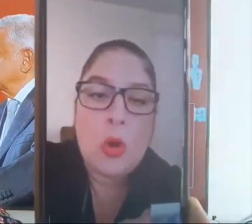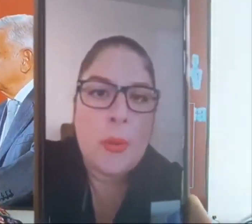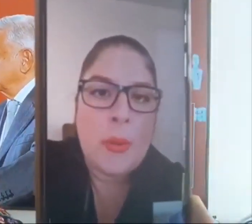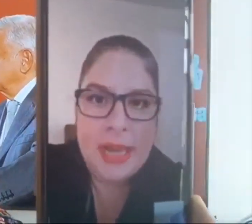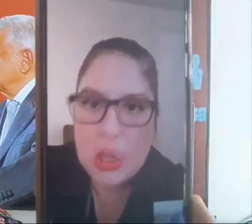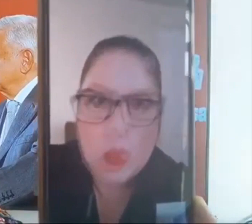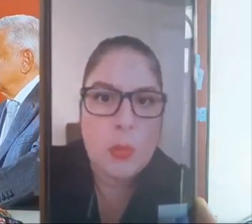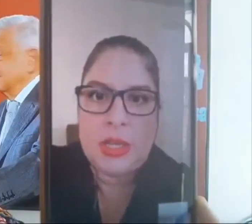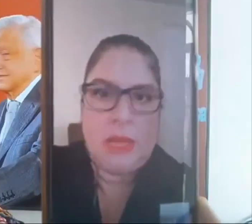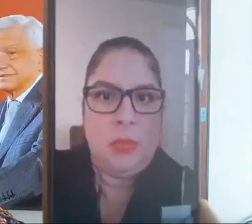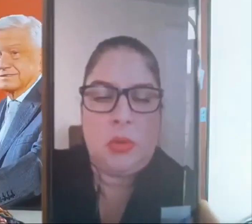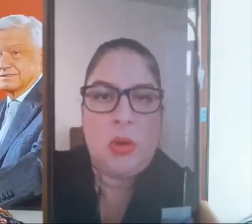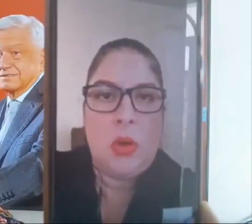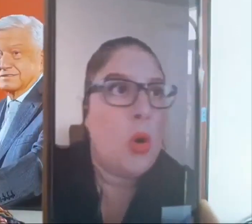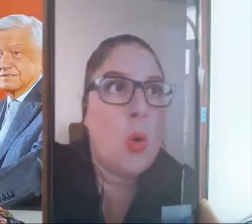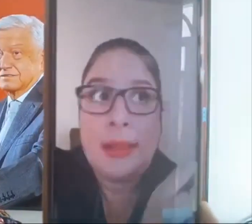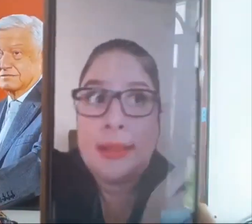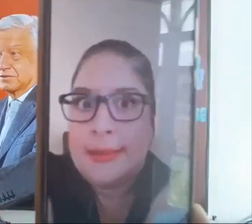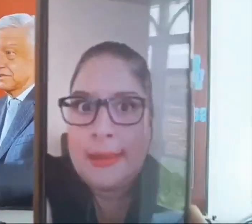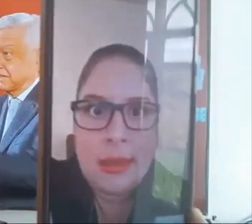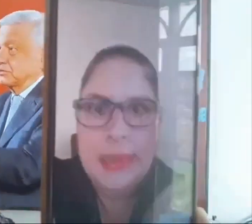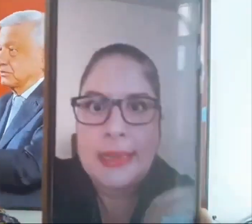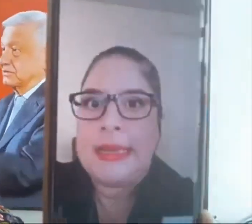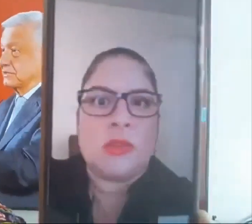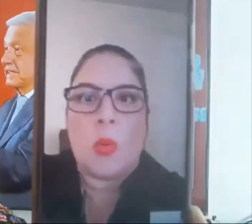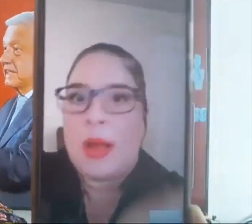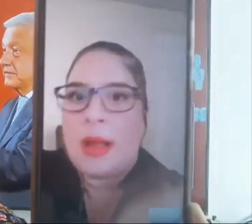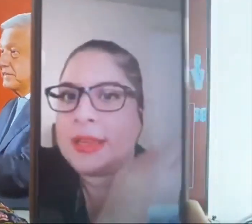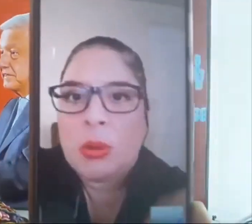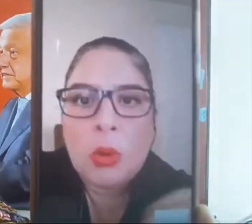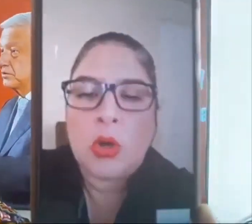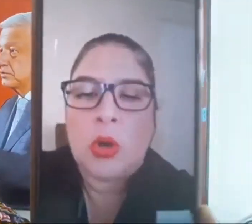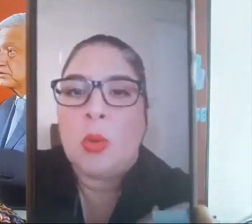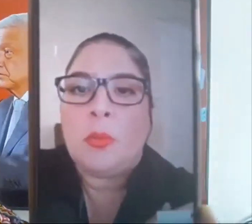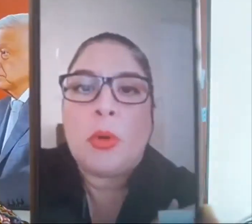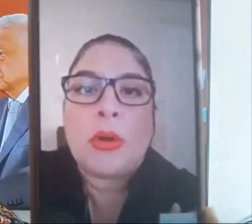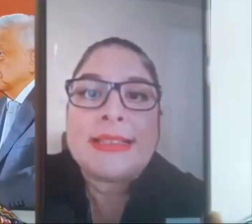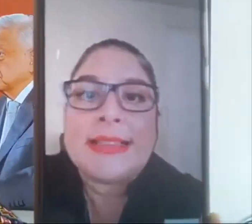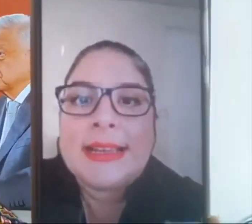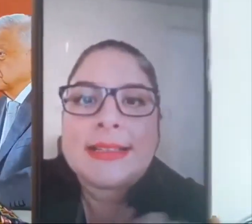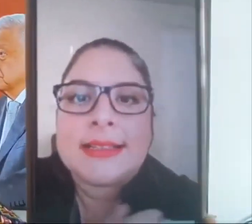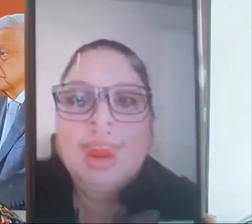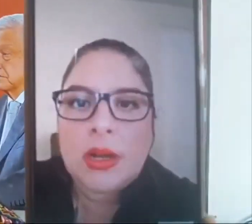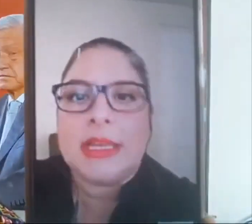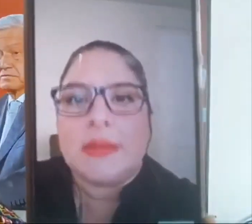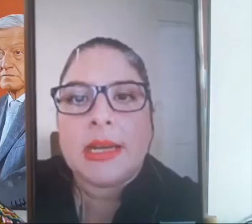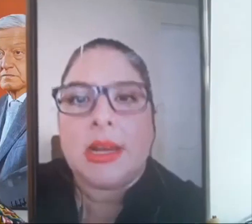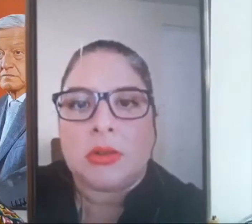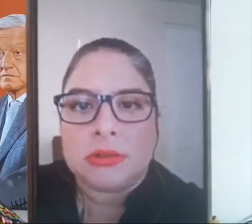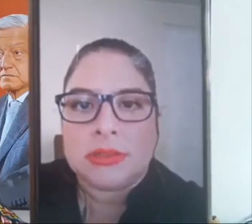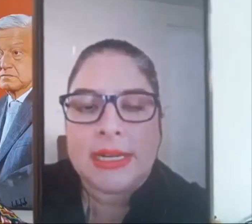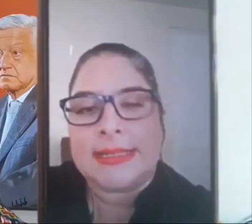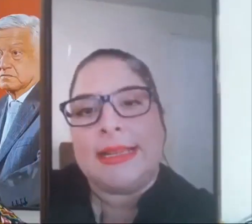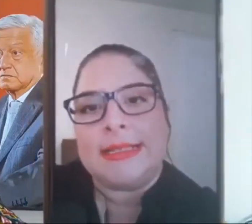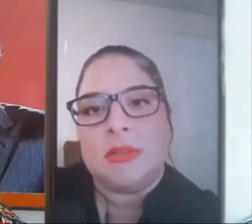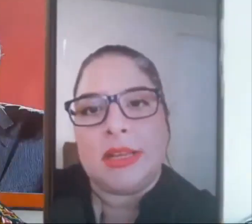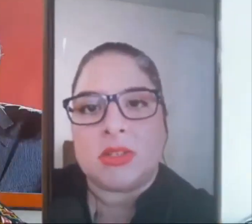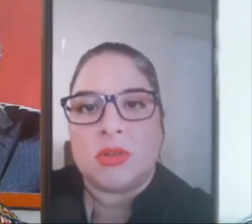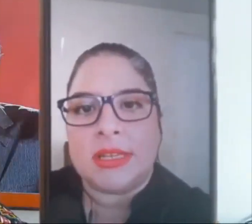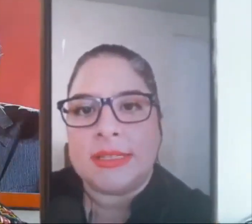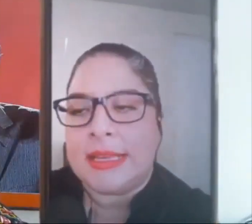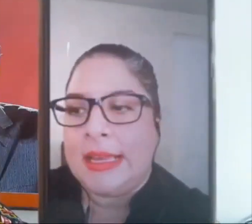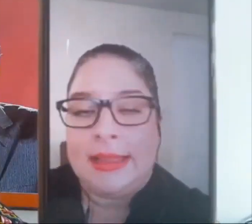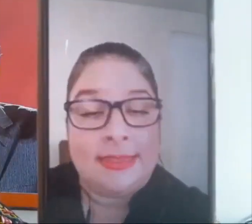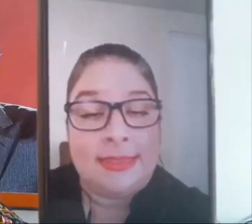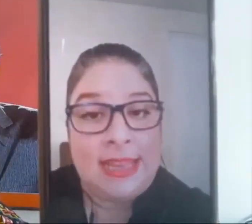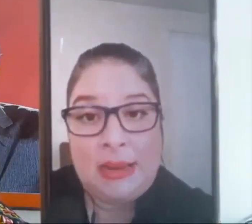a este gobernador, por ejemplo, o al de Jalisco o al de Nuevo León, porque se les antoja llevarle la contraria, están